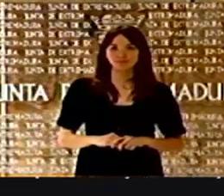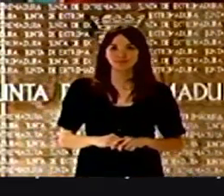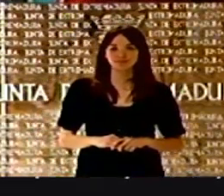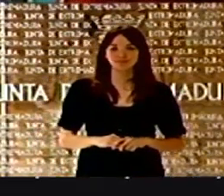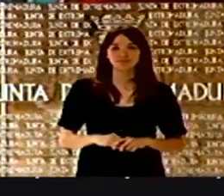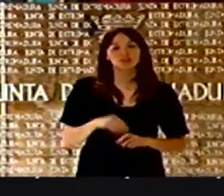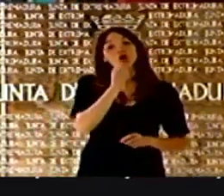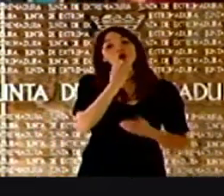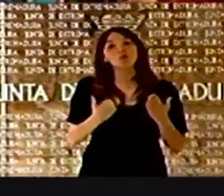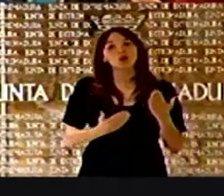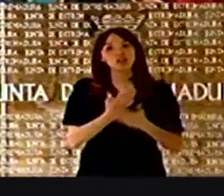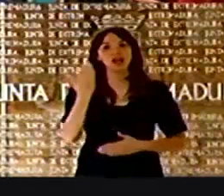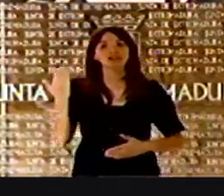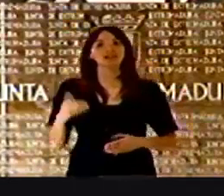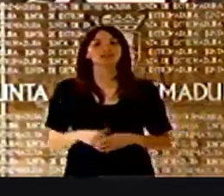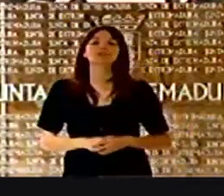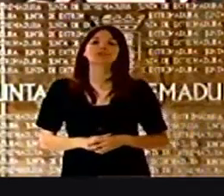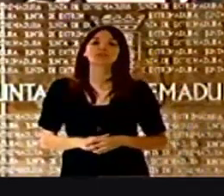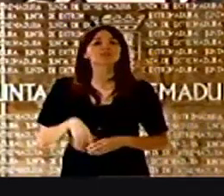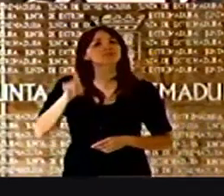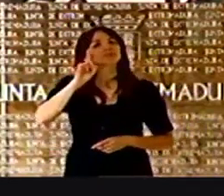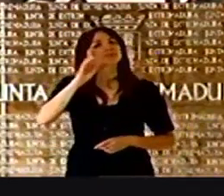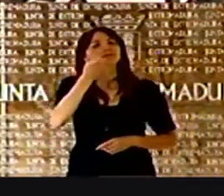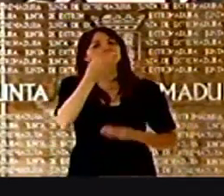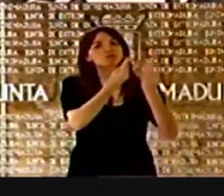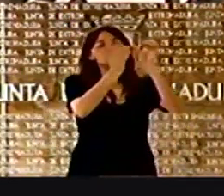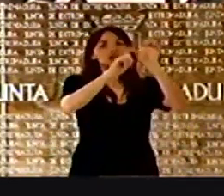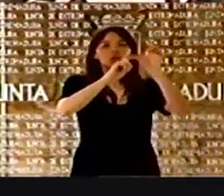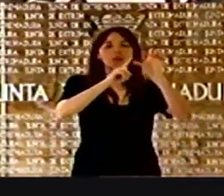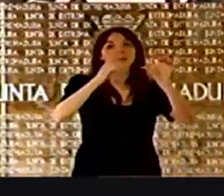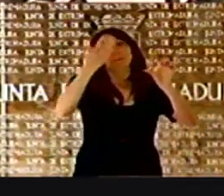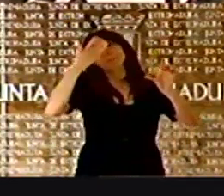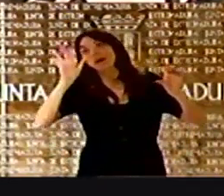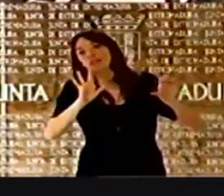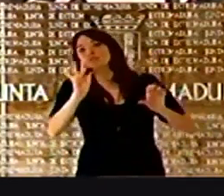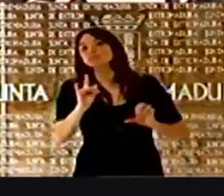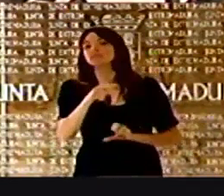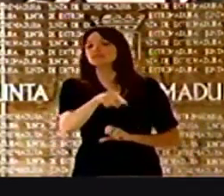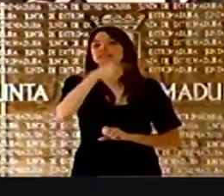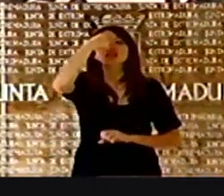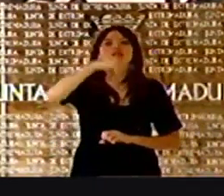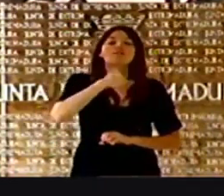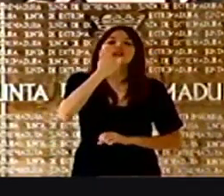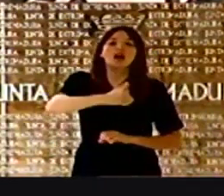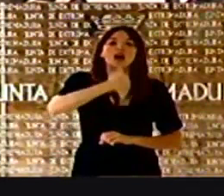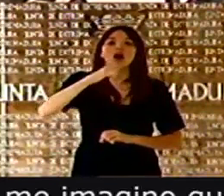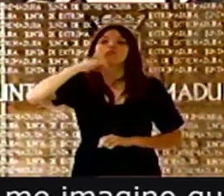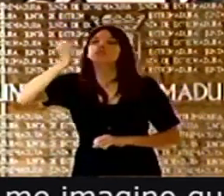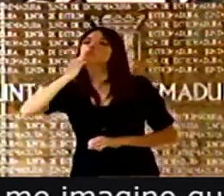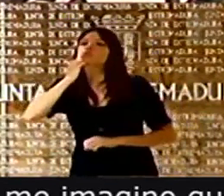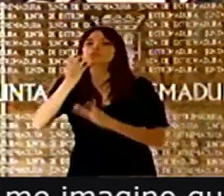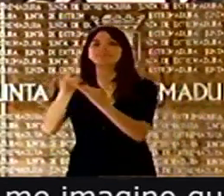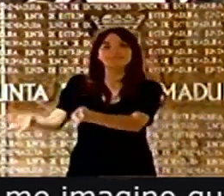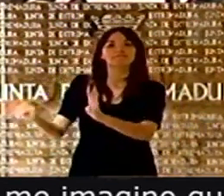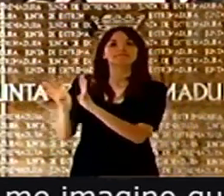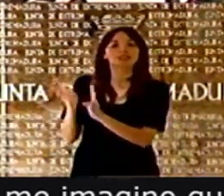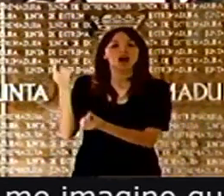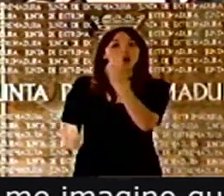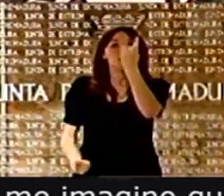Sí, buenos días. No sé si la Junta de Extremadura, me imagino que sí, tiene constancia de las reclamaciones que están haciendo